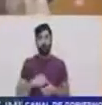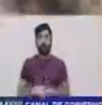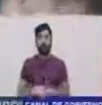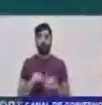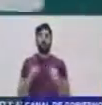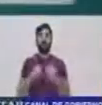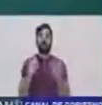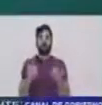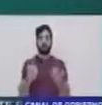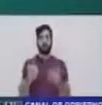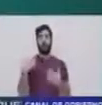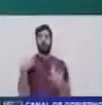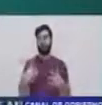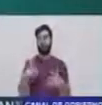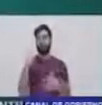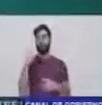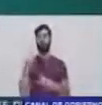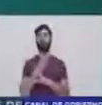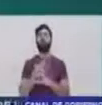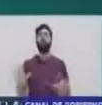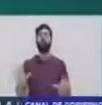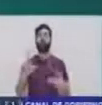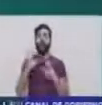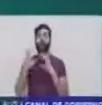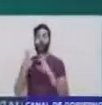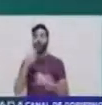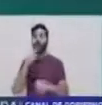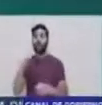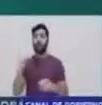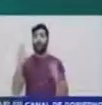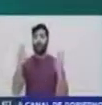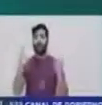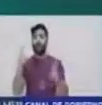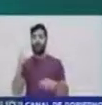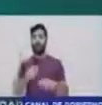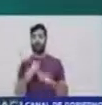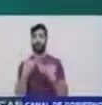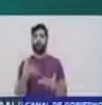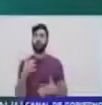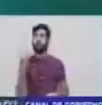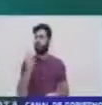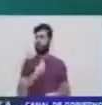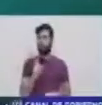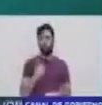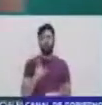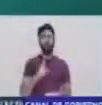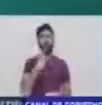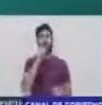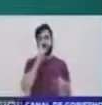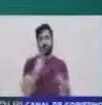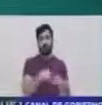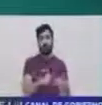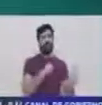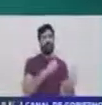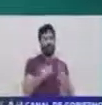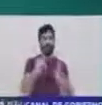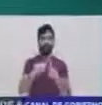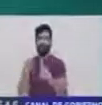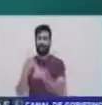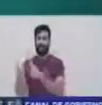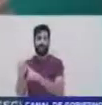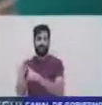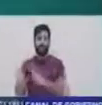¿verdad? Exacto, y es increíble que pensemos que solo en comunicación y lenguaje propiamente puede ser este tema, pero no. En este